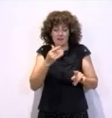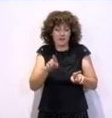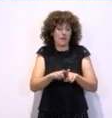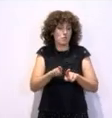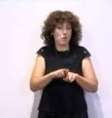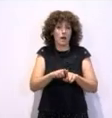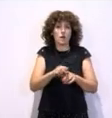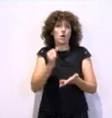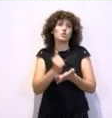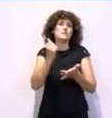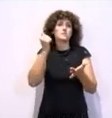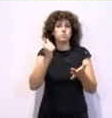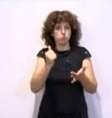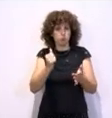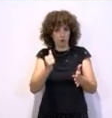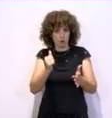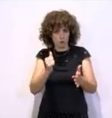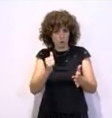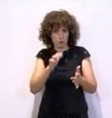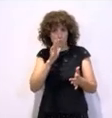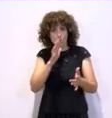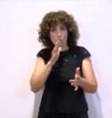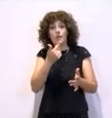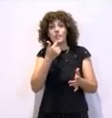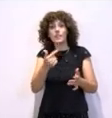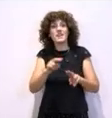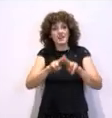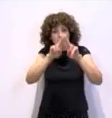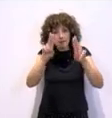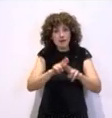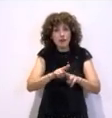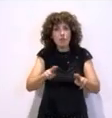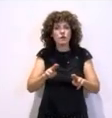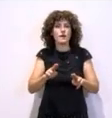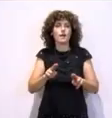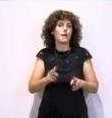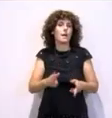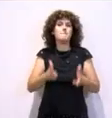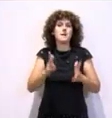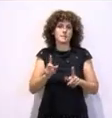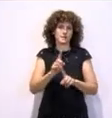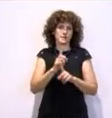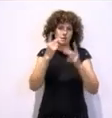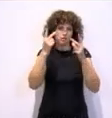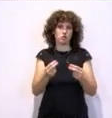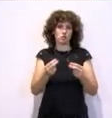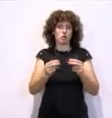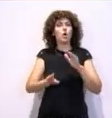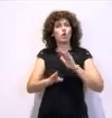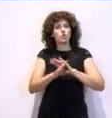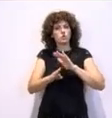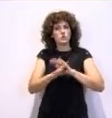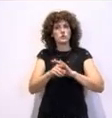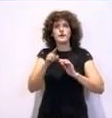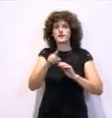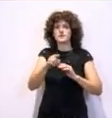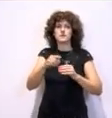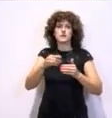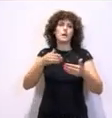es más decirle que la comunidad internacional no vamos a permitir que se siga con este